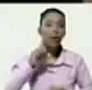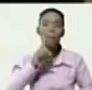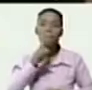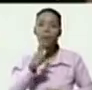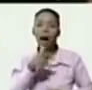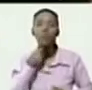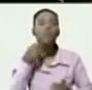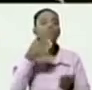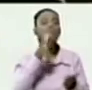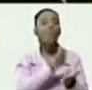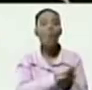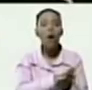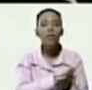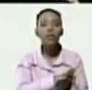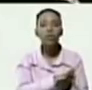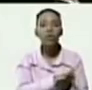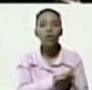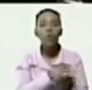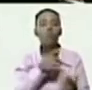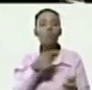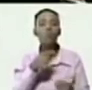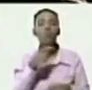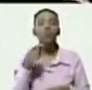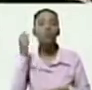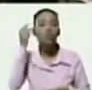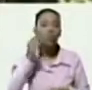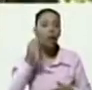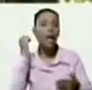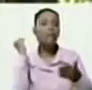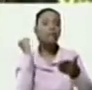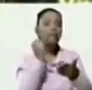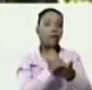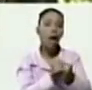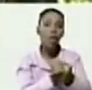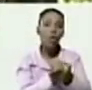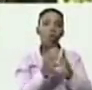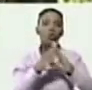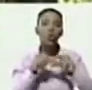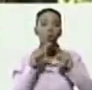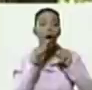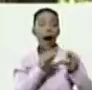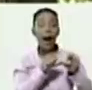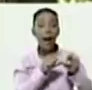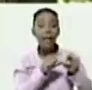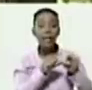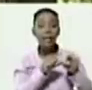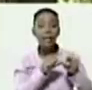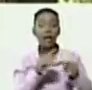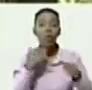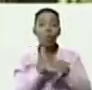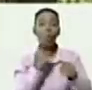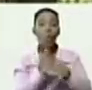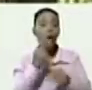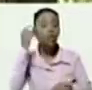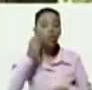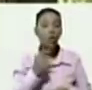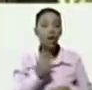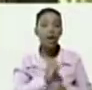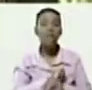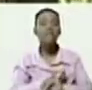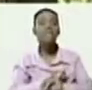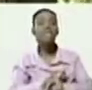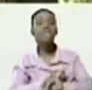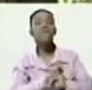muerto, al Sucre asesinado. Todo aquel que sea como Sucre termina muerto